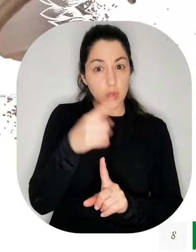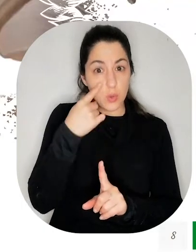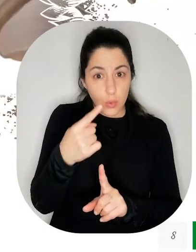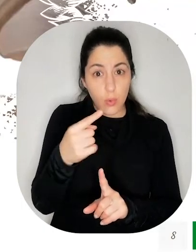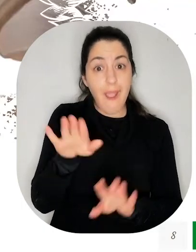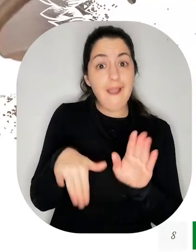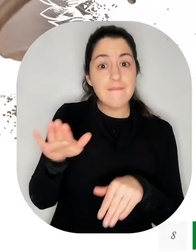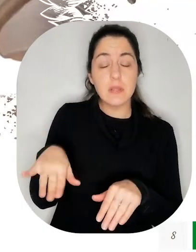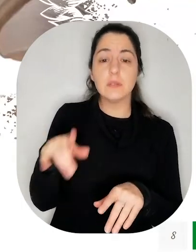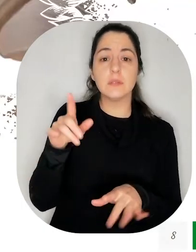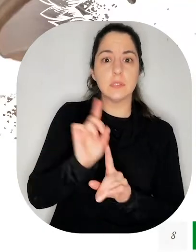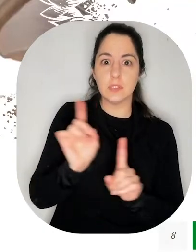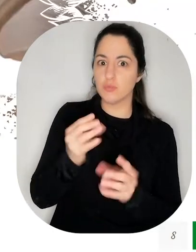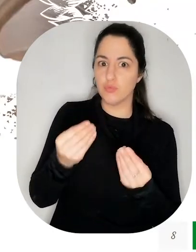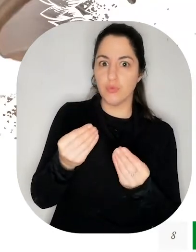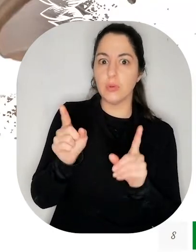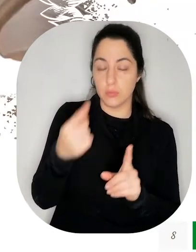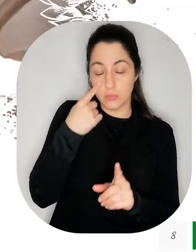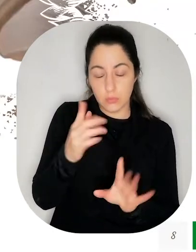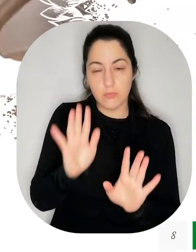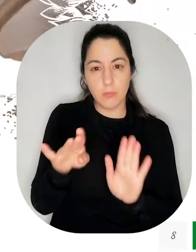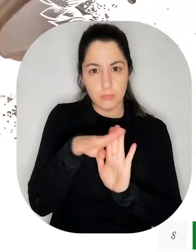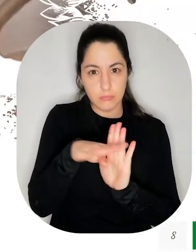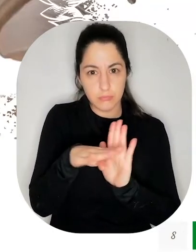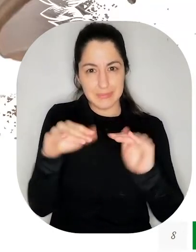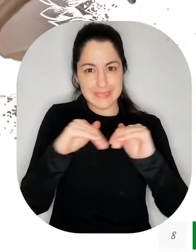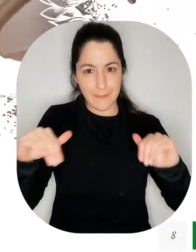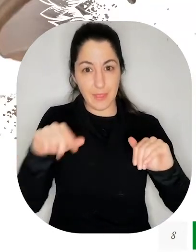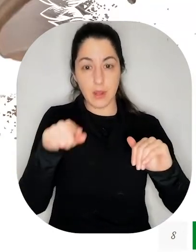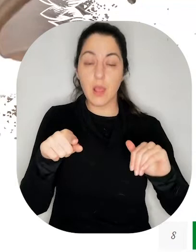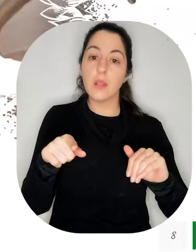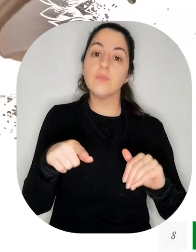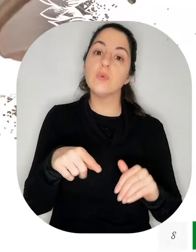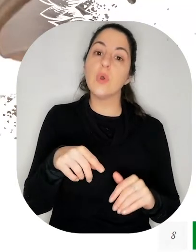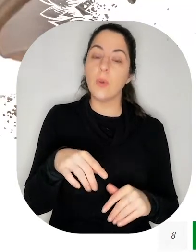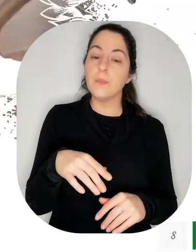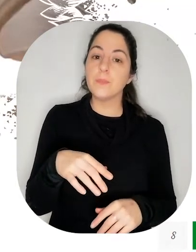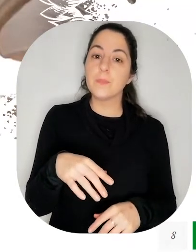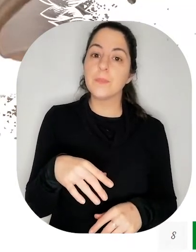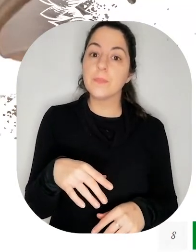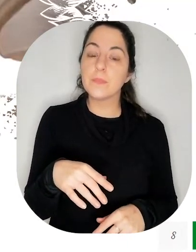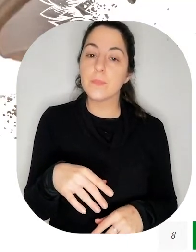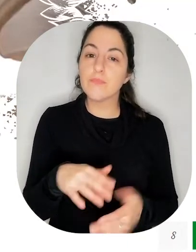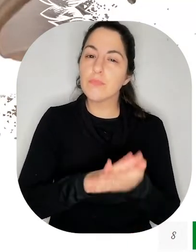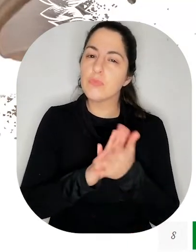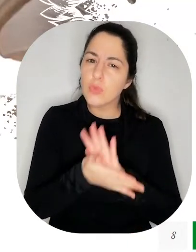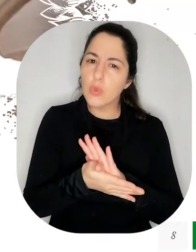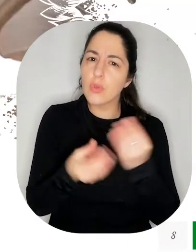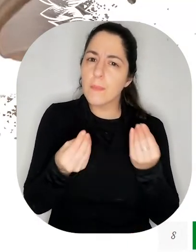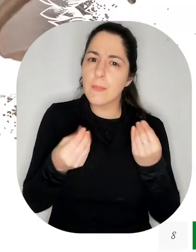puede ser riesgoso para el hígado. Tiene un efecto antiinflamatorio, en el fondo